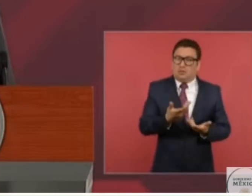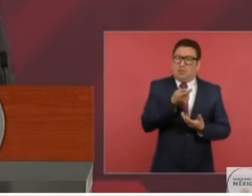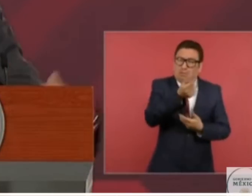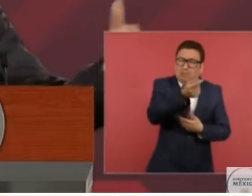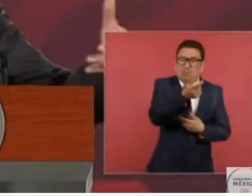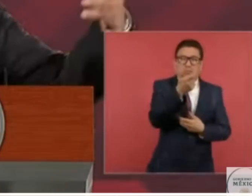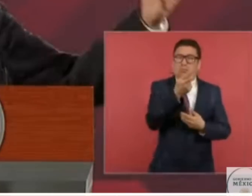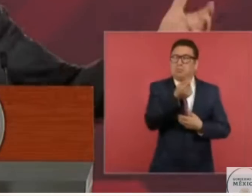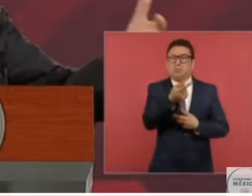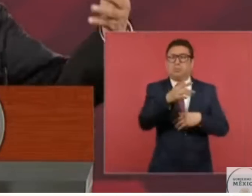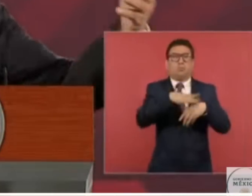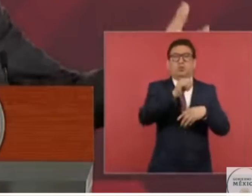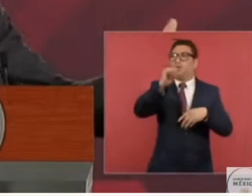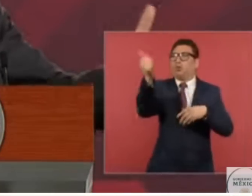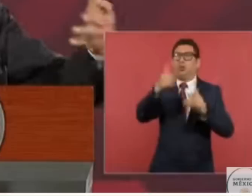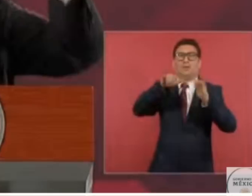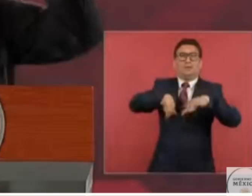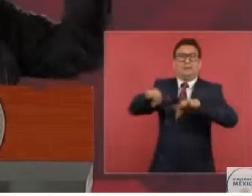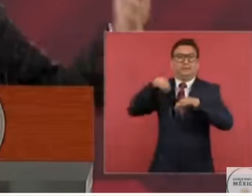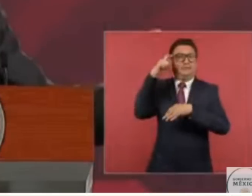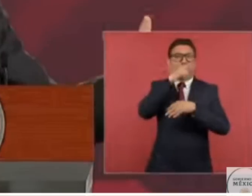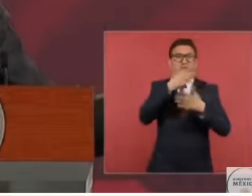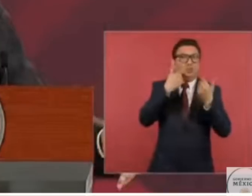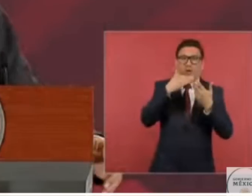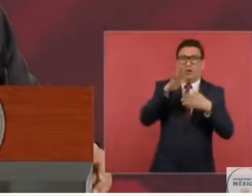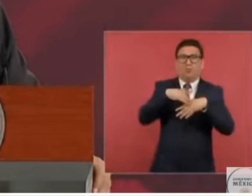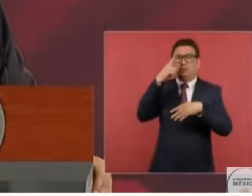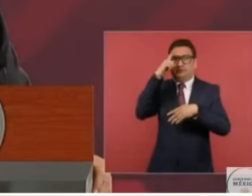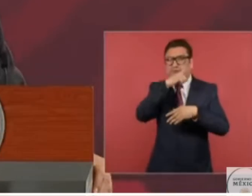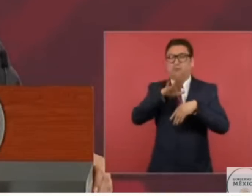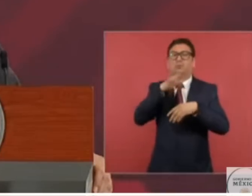porque no tenía opciones, no tenía alternativas, porque imperaba la corrupción.